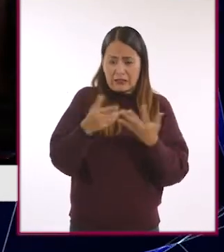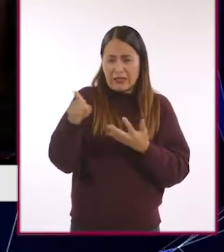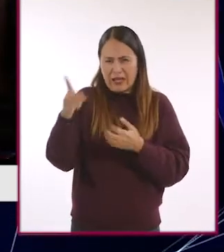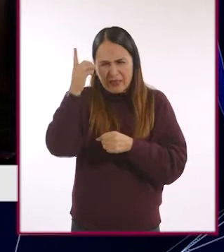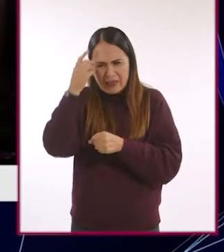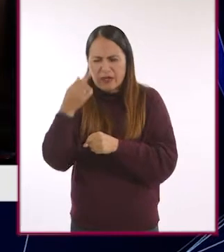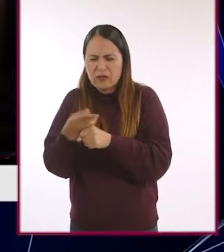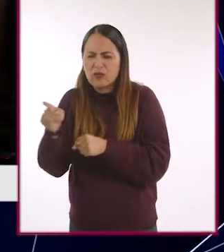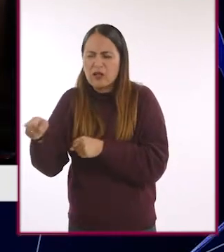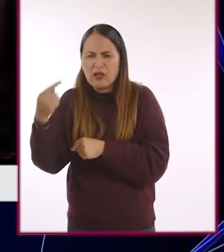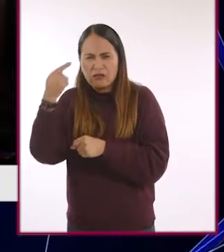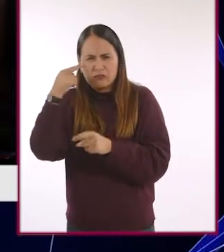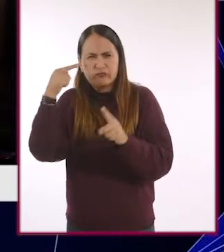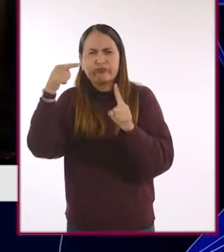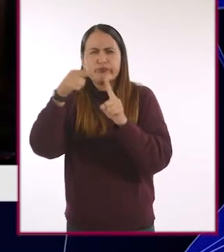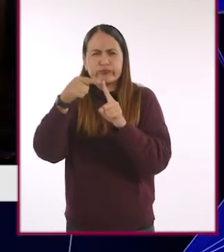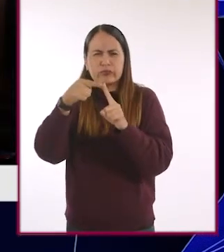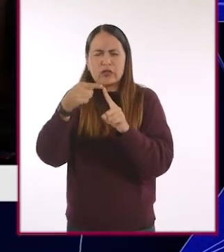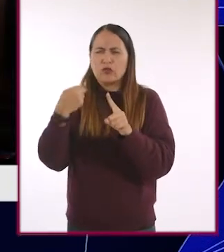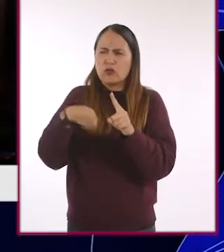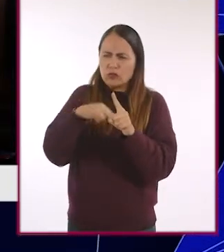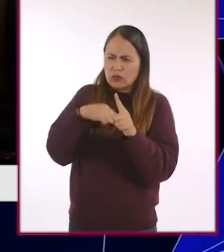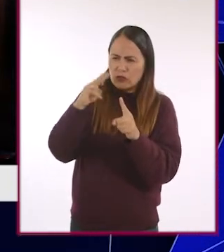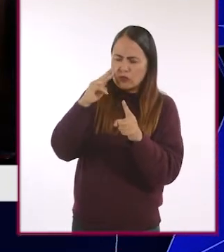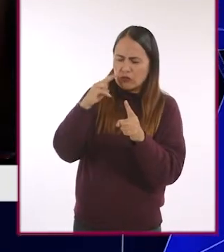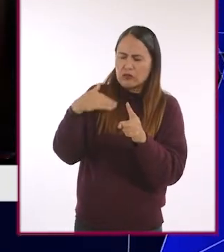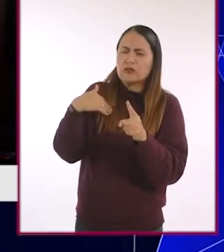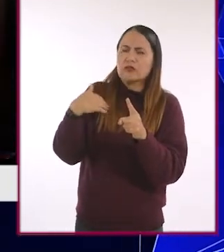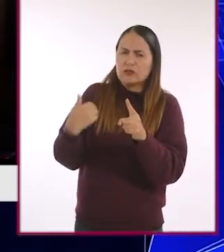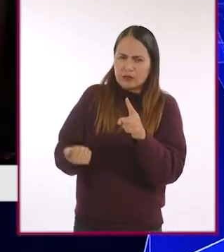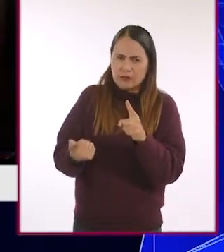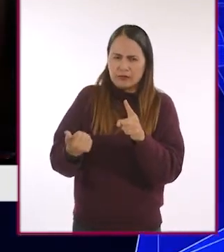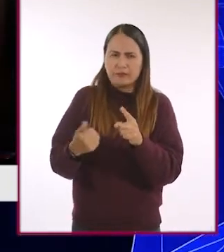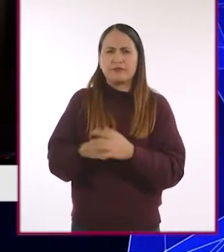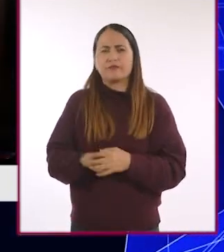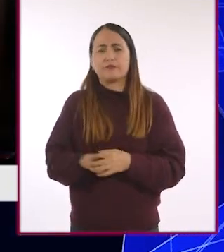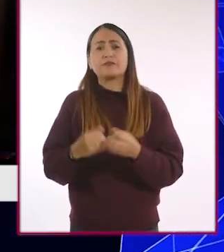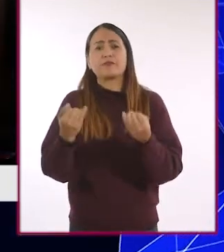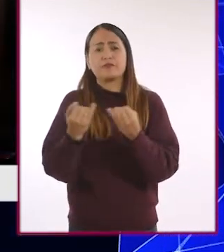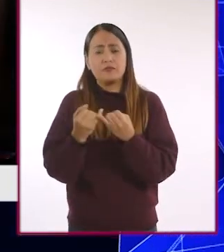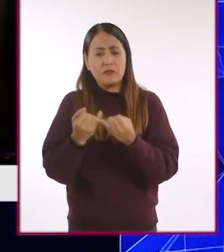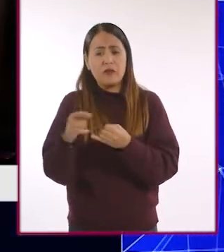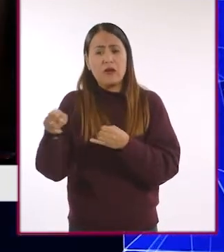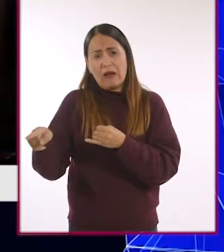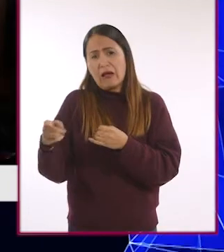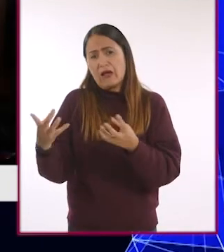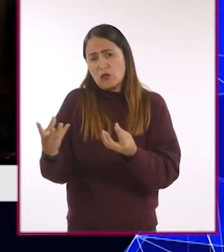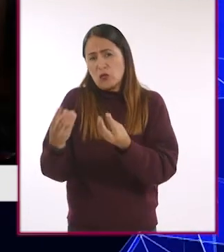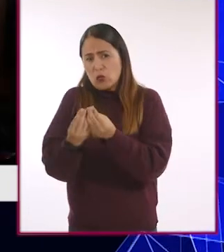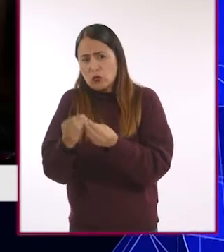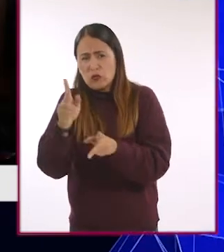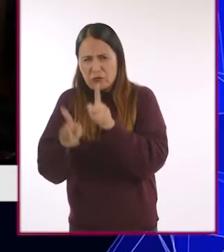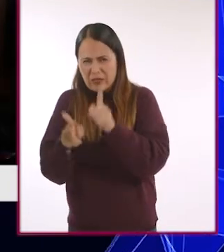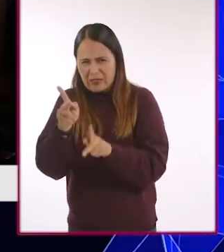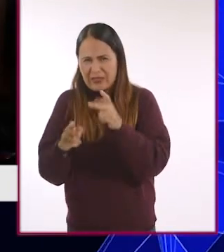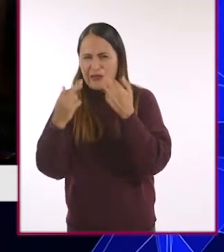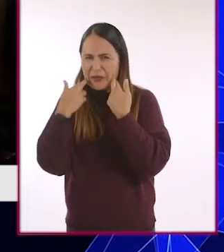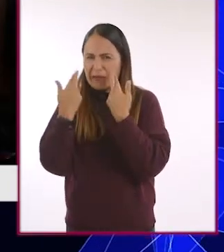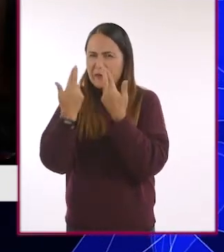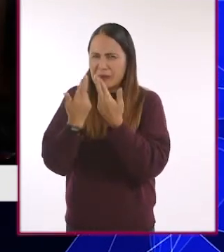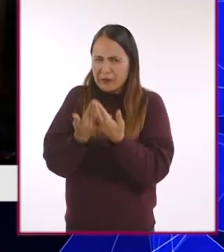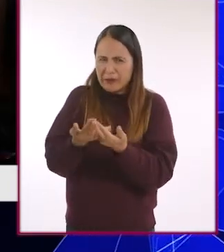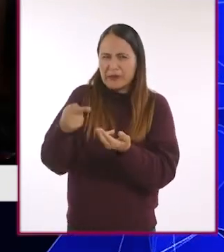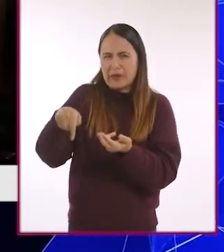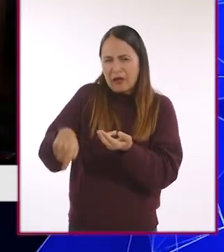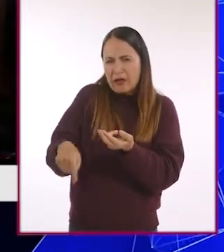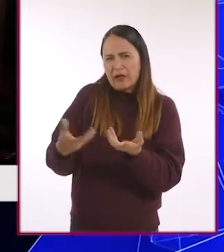director quiere que expresemos visualmente, ¿no? Tenemos pláticas con ellos, hacemos reuniones